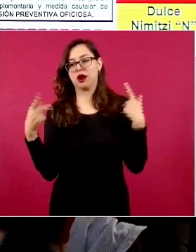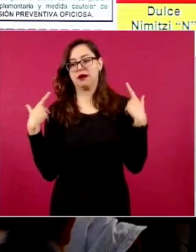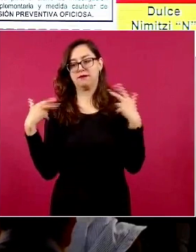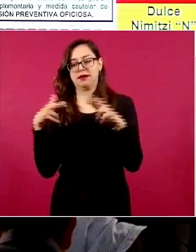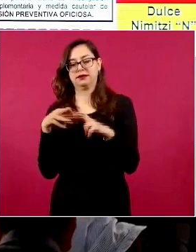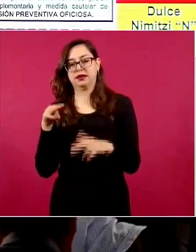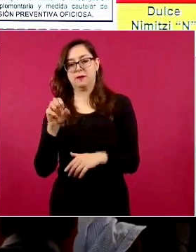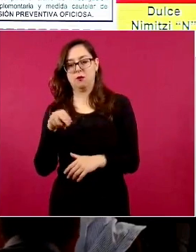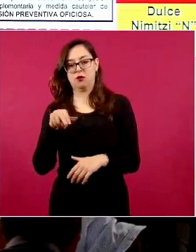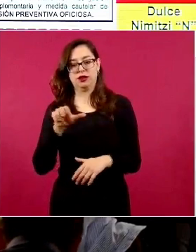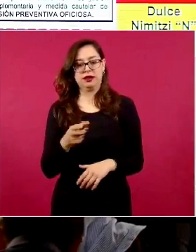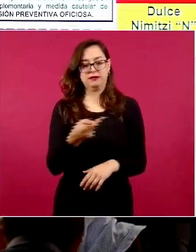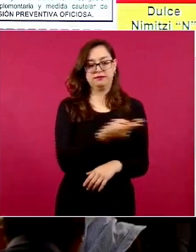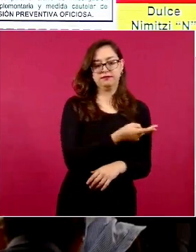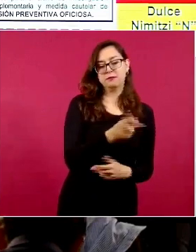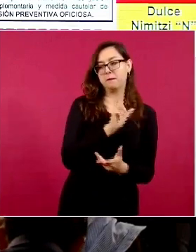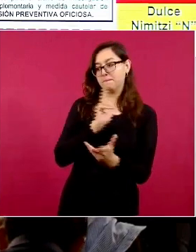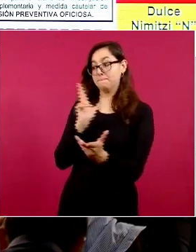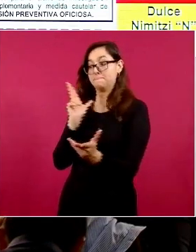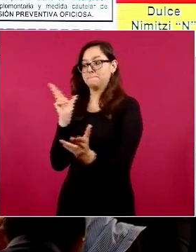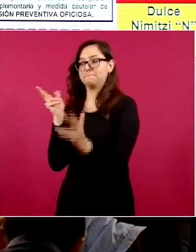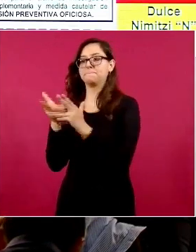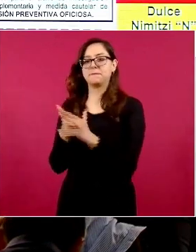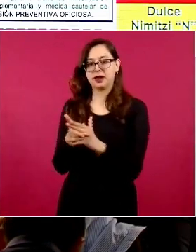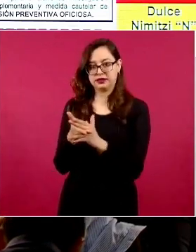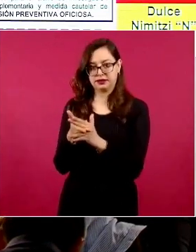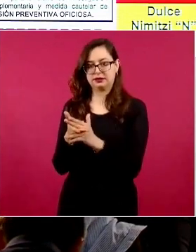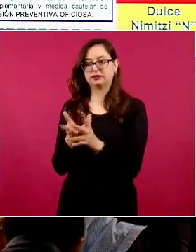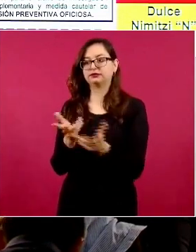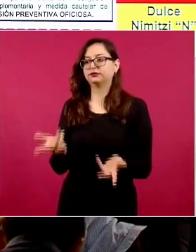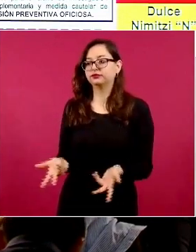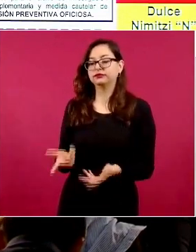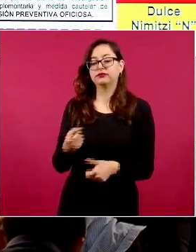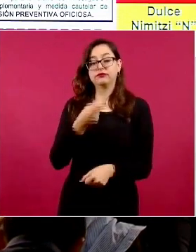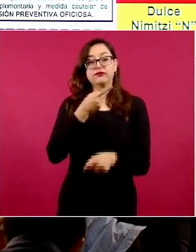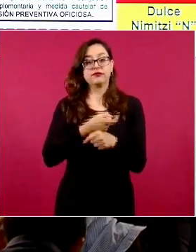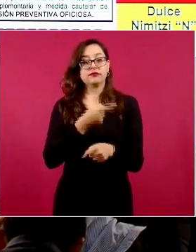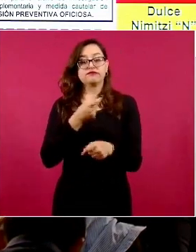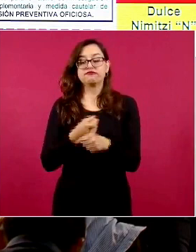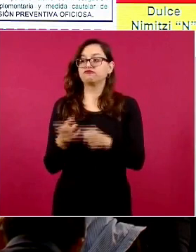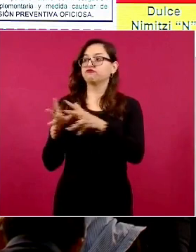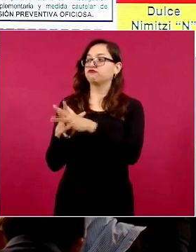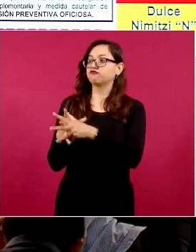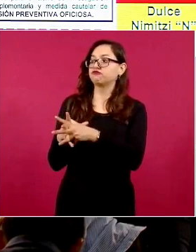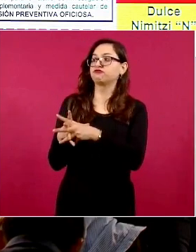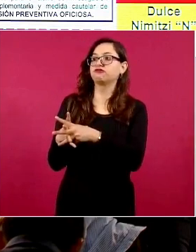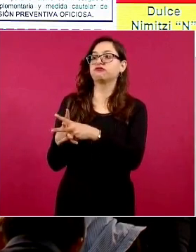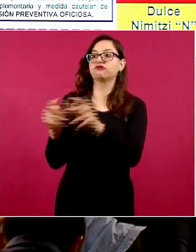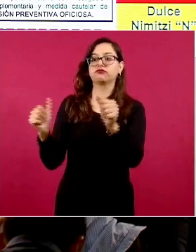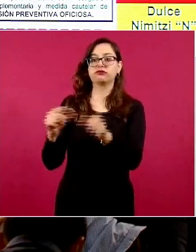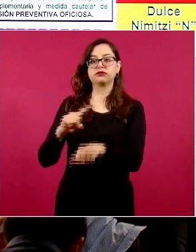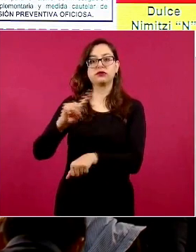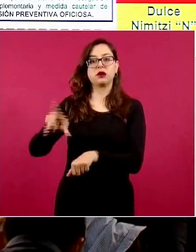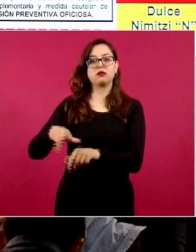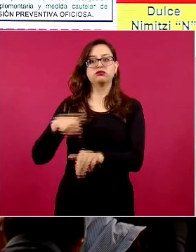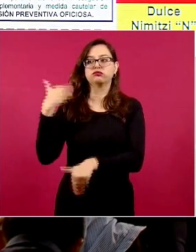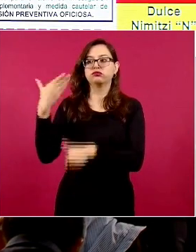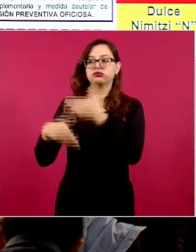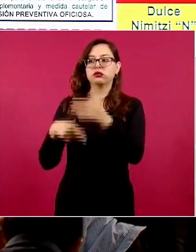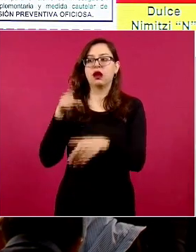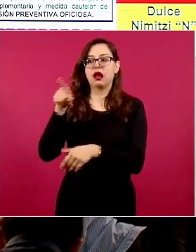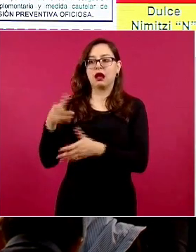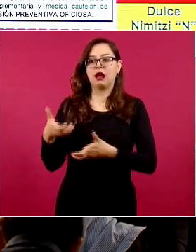Mónica Citlali, quien fue primero reportada como desaparecida y después su cuerpo encontrado en la